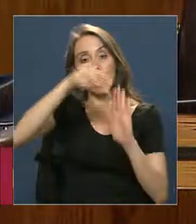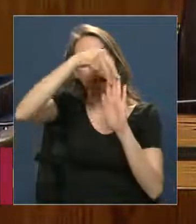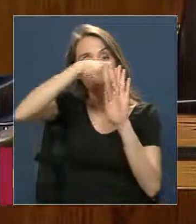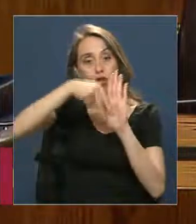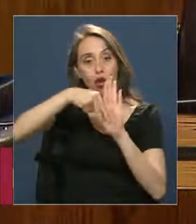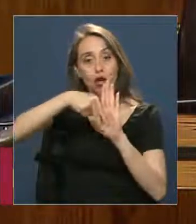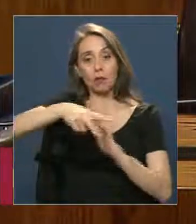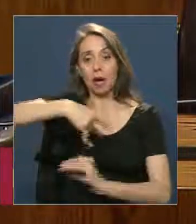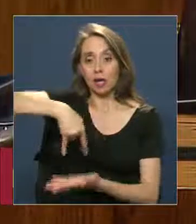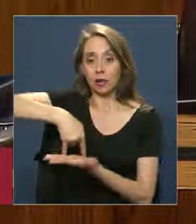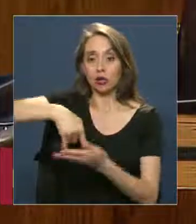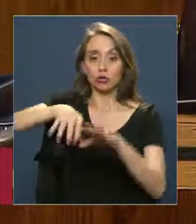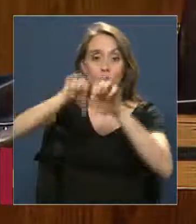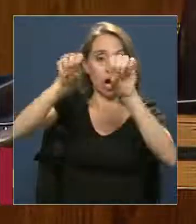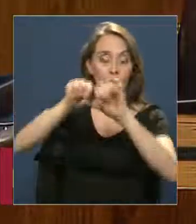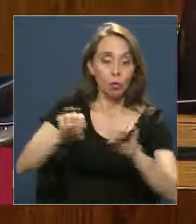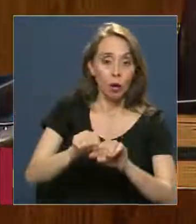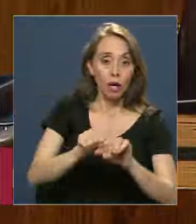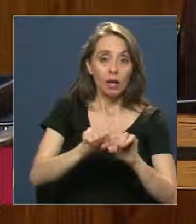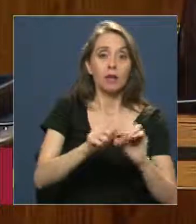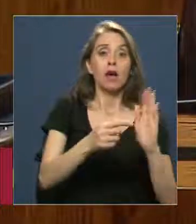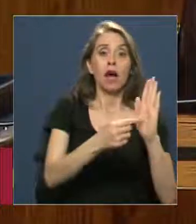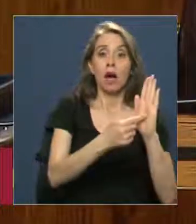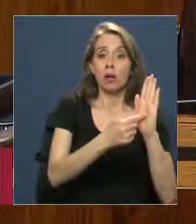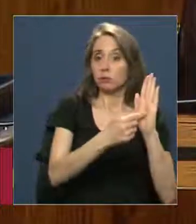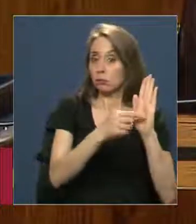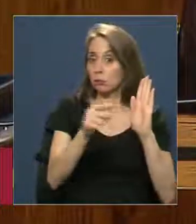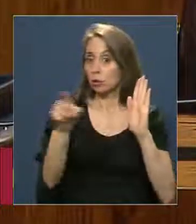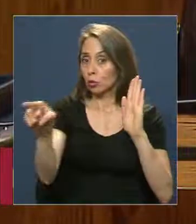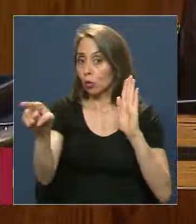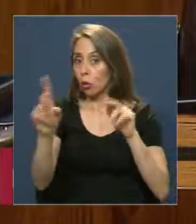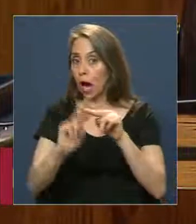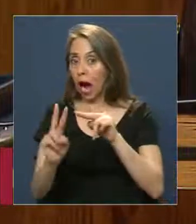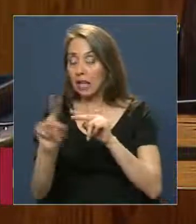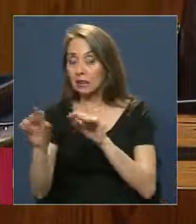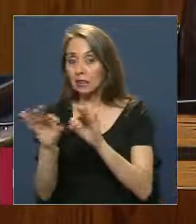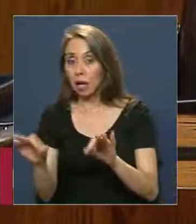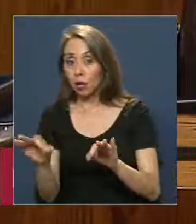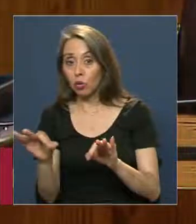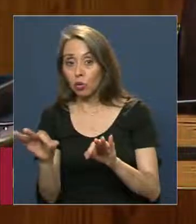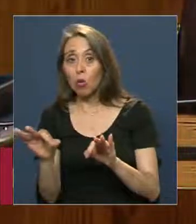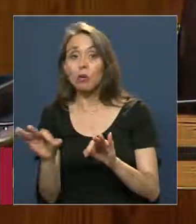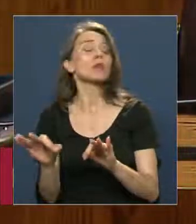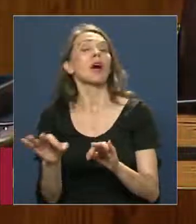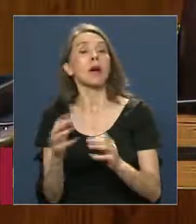convengamos le imponemos a quienes incurran en este tipo de conducta. De hecho,